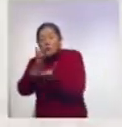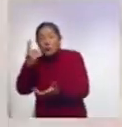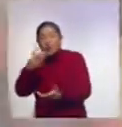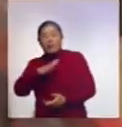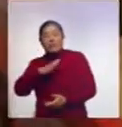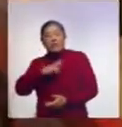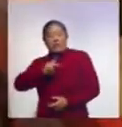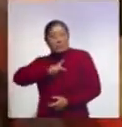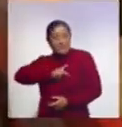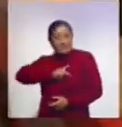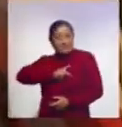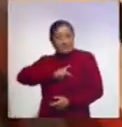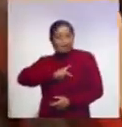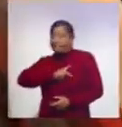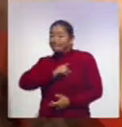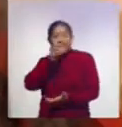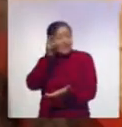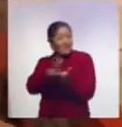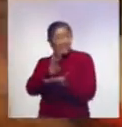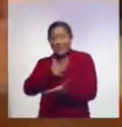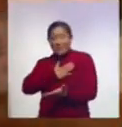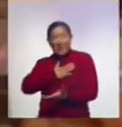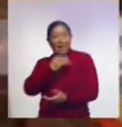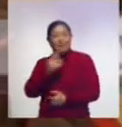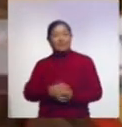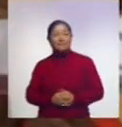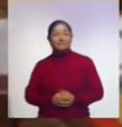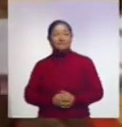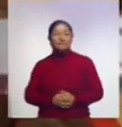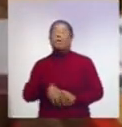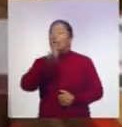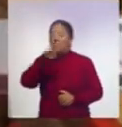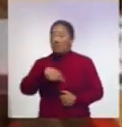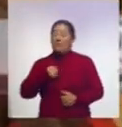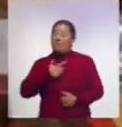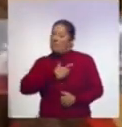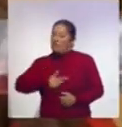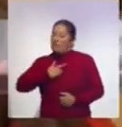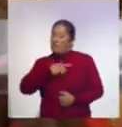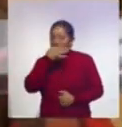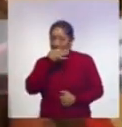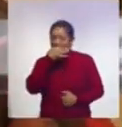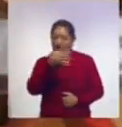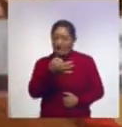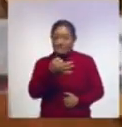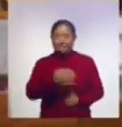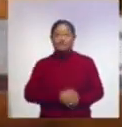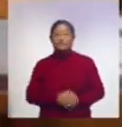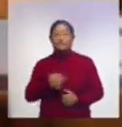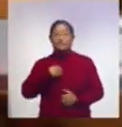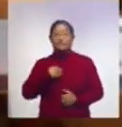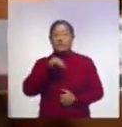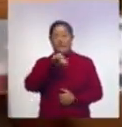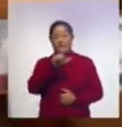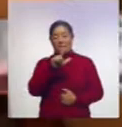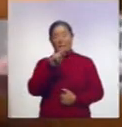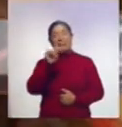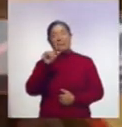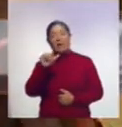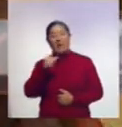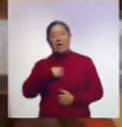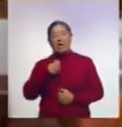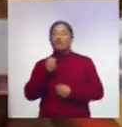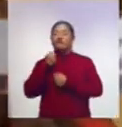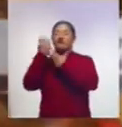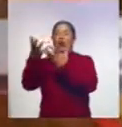prima. Afortunadamente, en este momento me da gusto decir que estoy enviando malta al